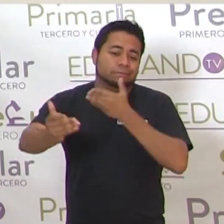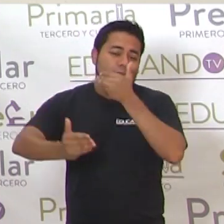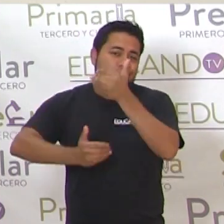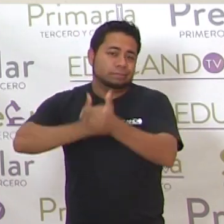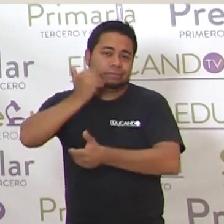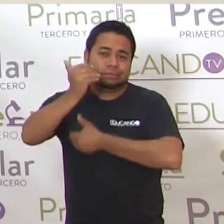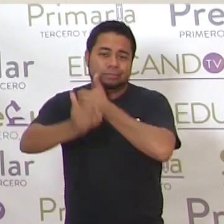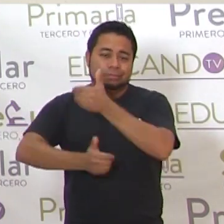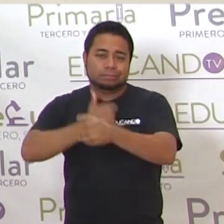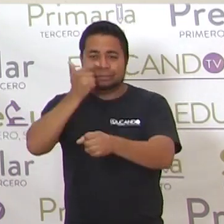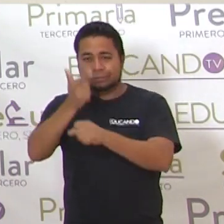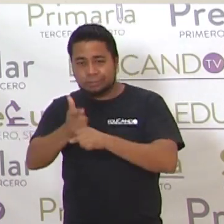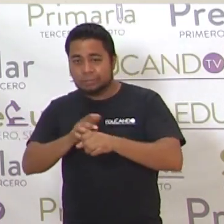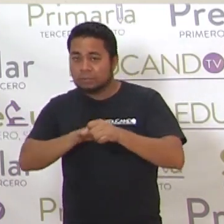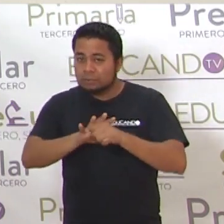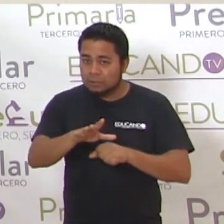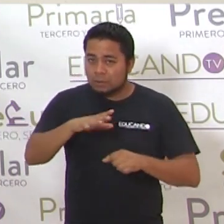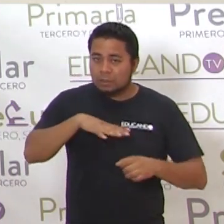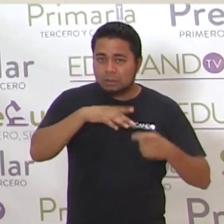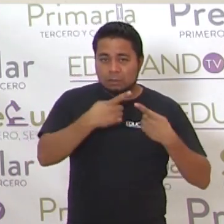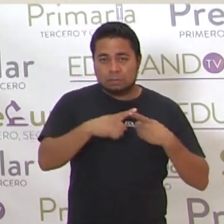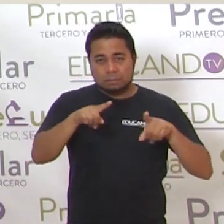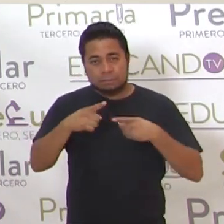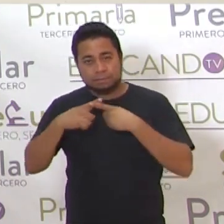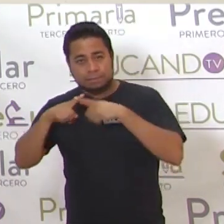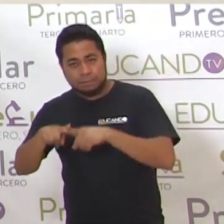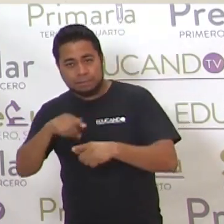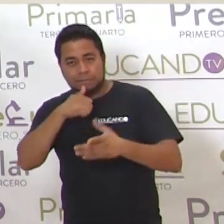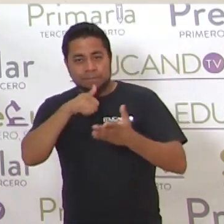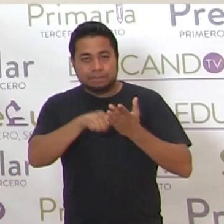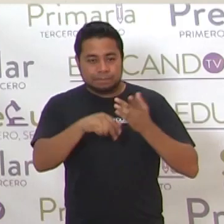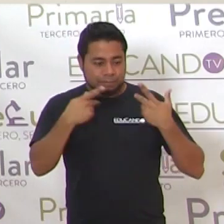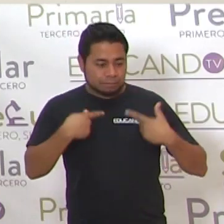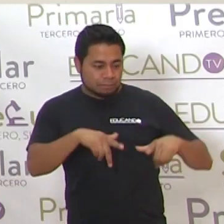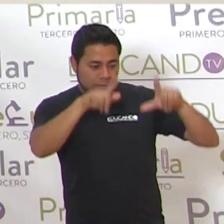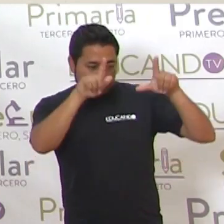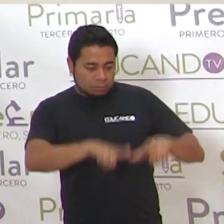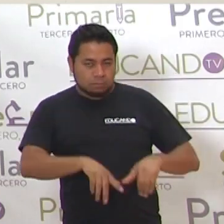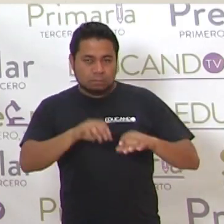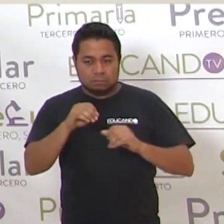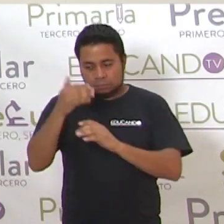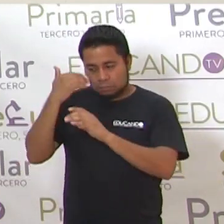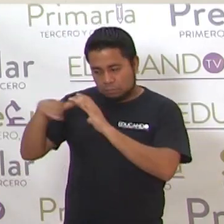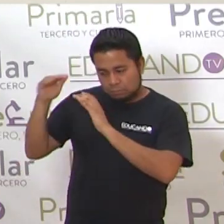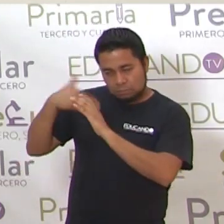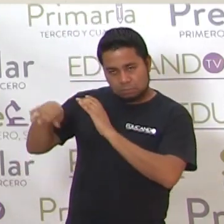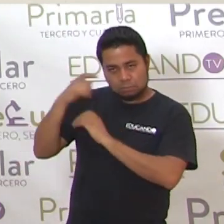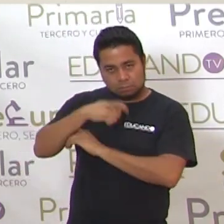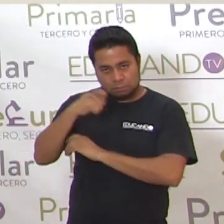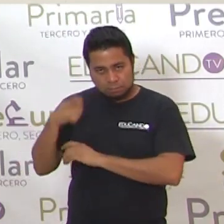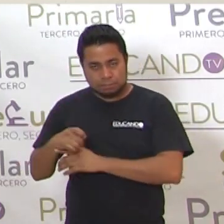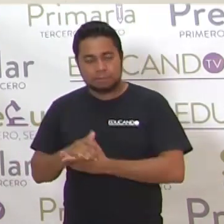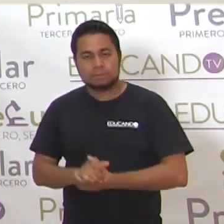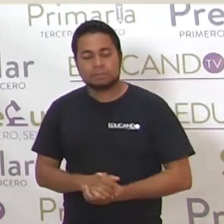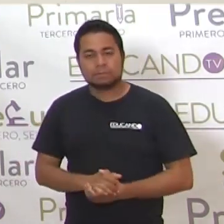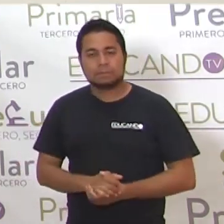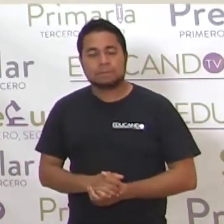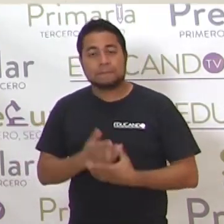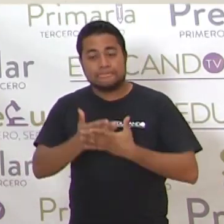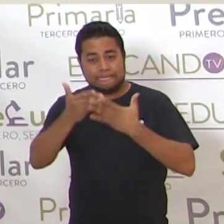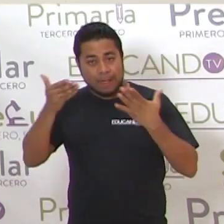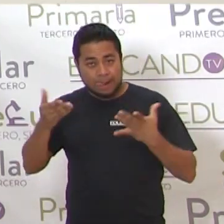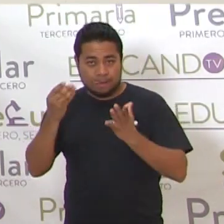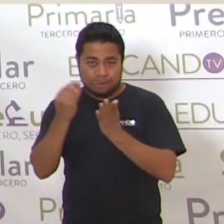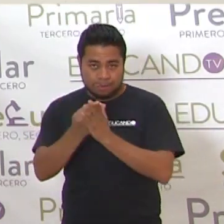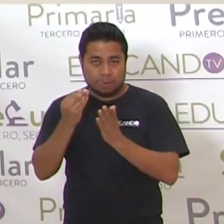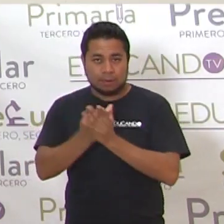reconocer las diferencias que existían entre la carta personal y lo que es el correo electrónico en esta sesión nos vamos a